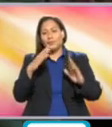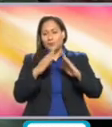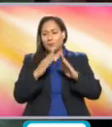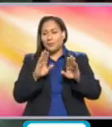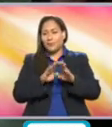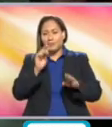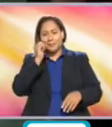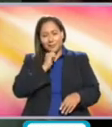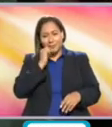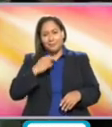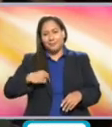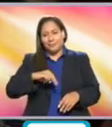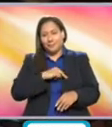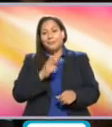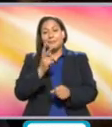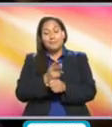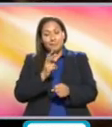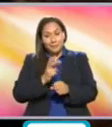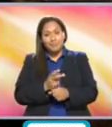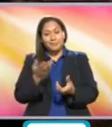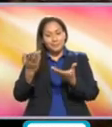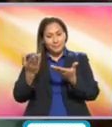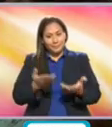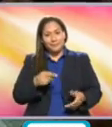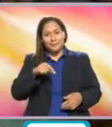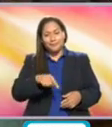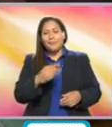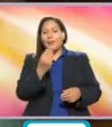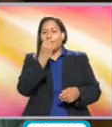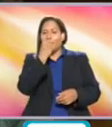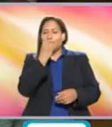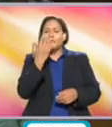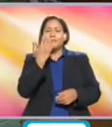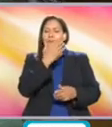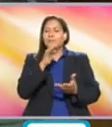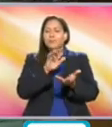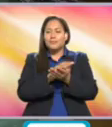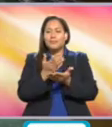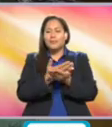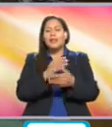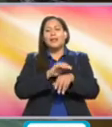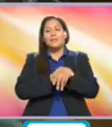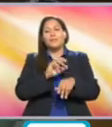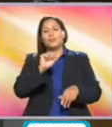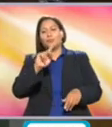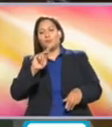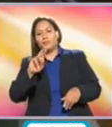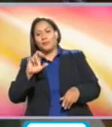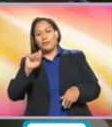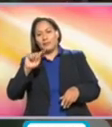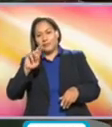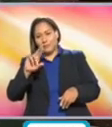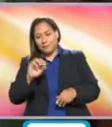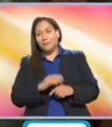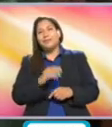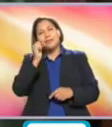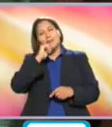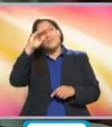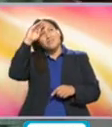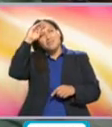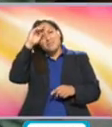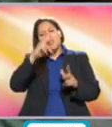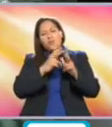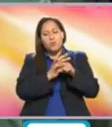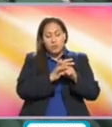como siempre haciéndoles la invitación que vénganse a comer una rica torta aquí con su amigo Superastro. Es que siempre pensamos, ¿y qué